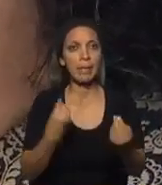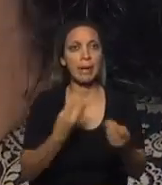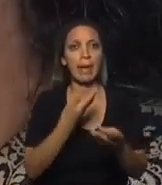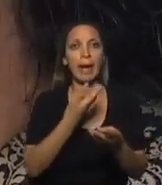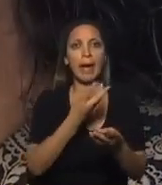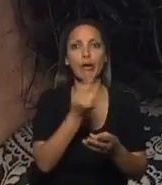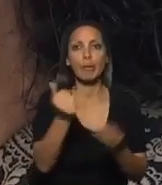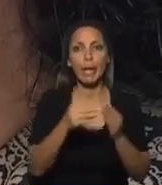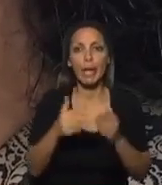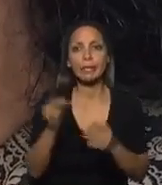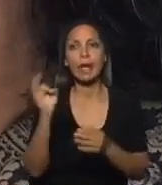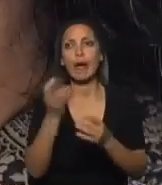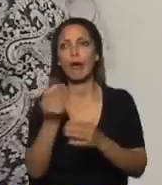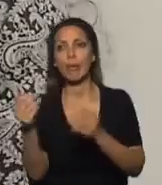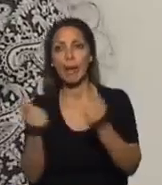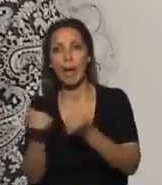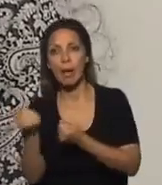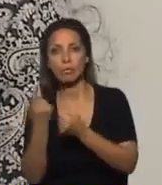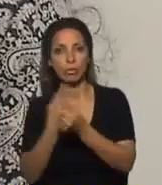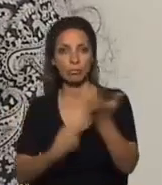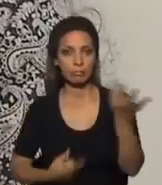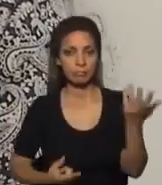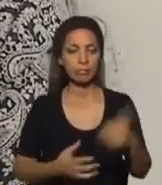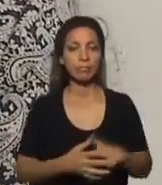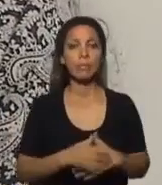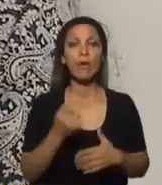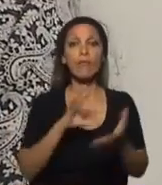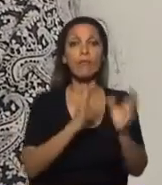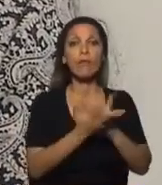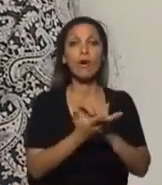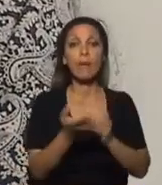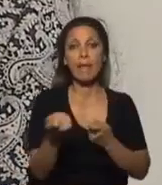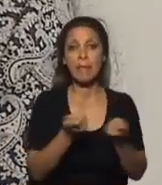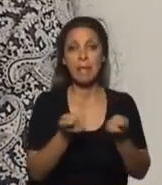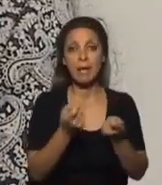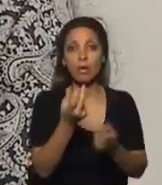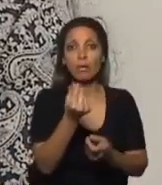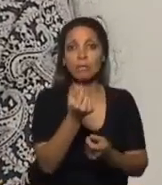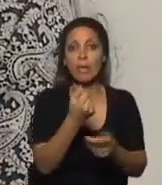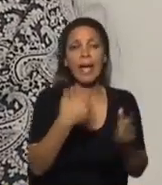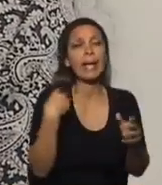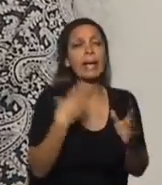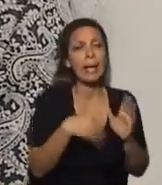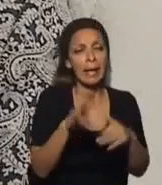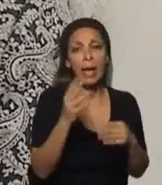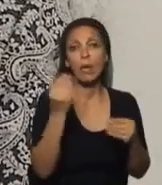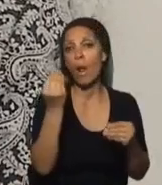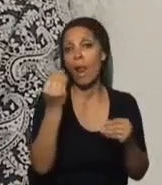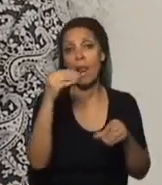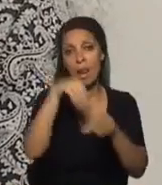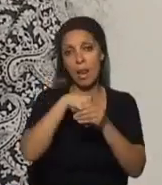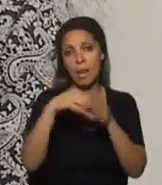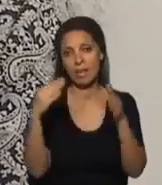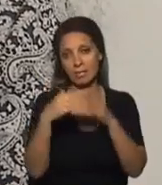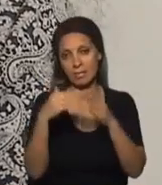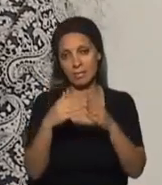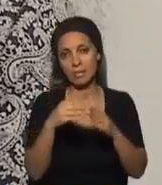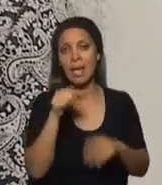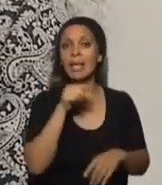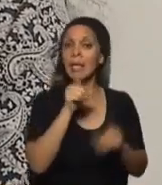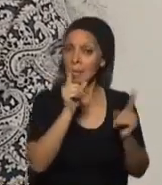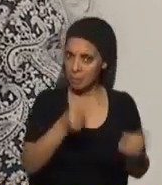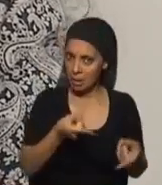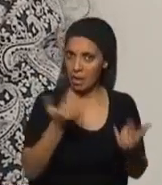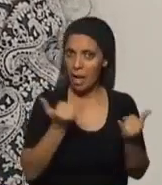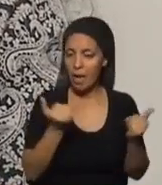implicar decisiones de esta índole. Nuestro manejo del dinero en general es el manejo doméstico y aún ahí tenemos muchísimas